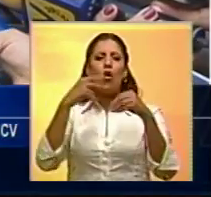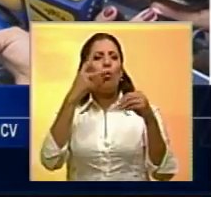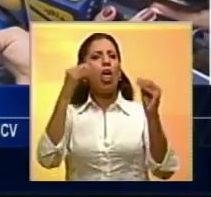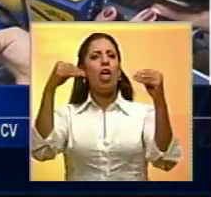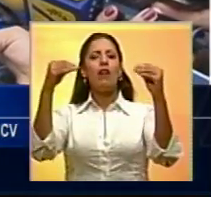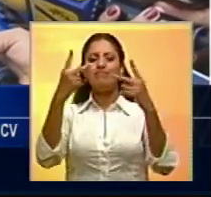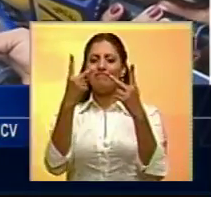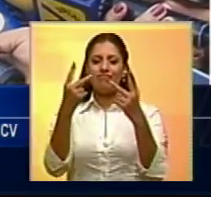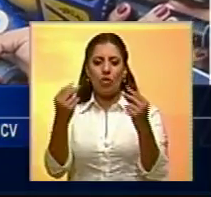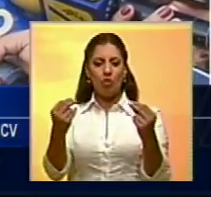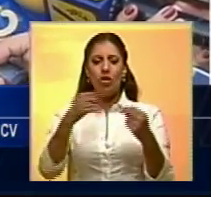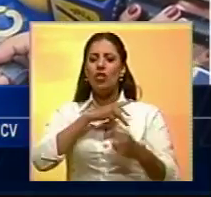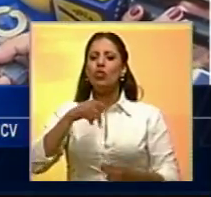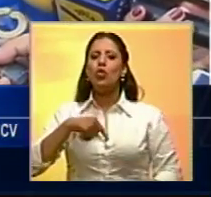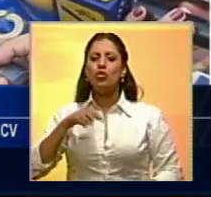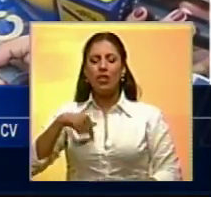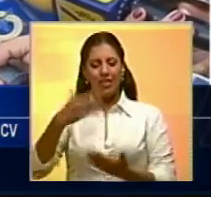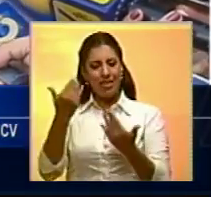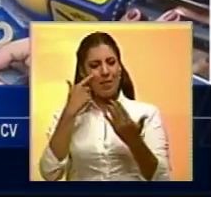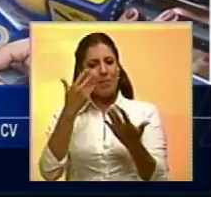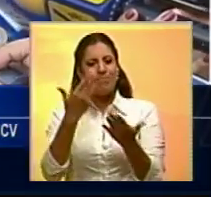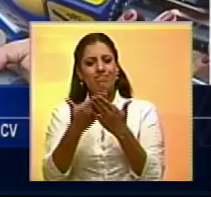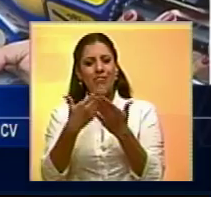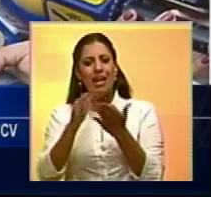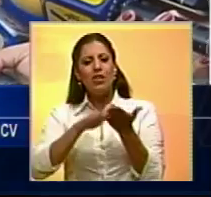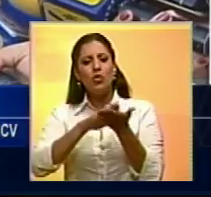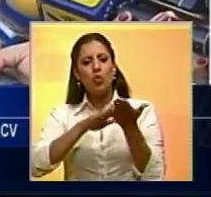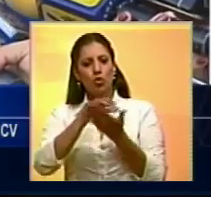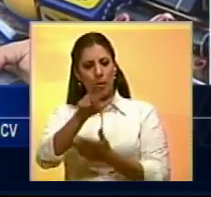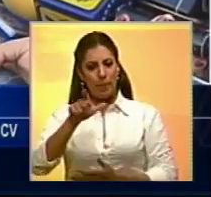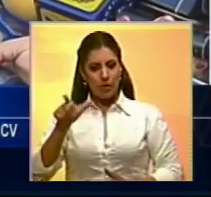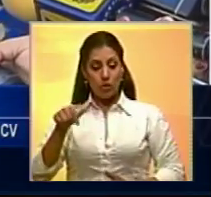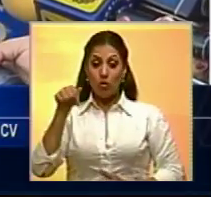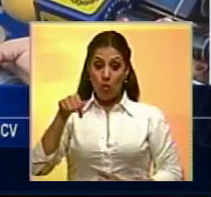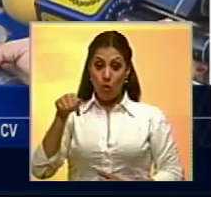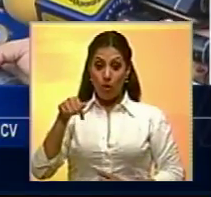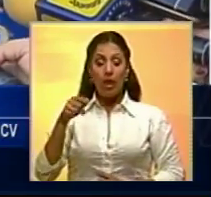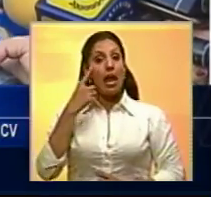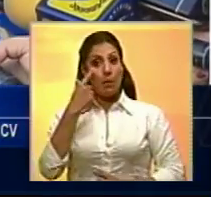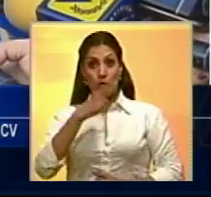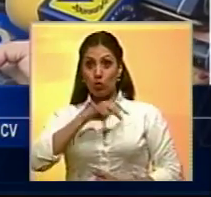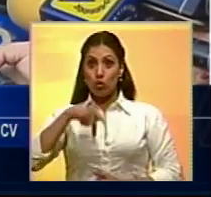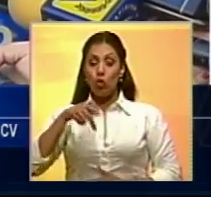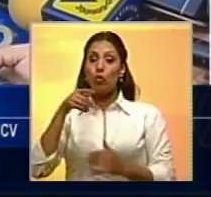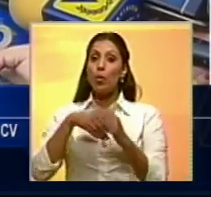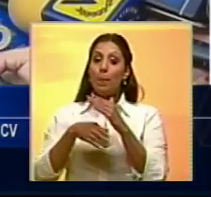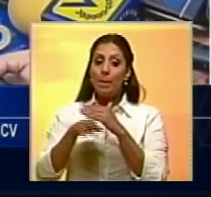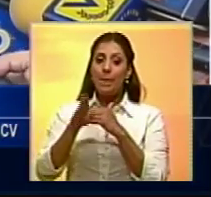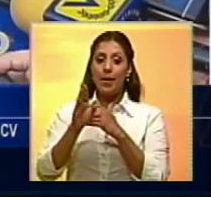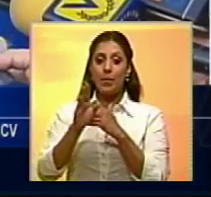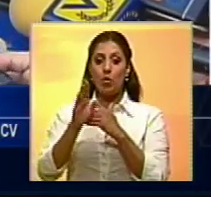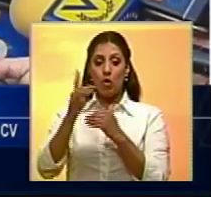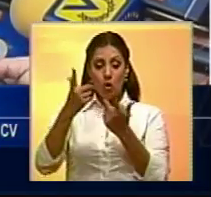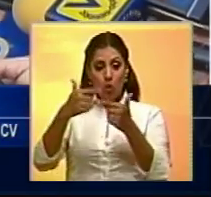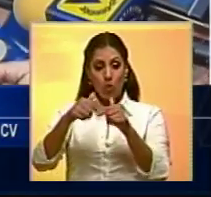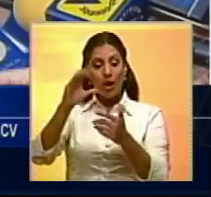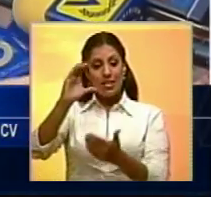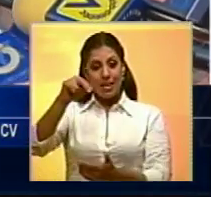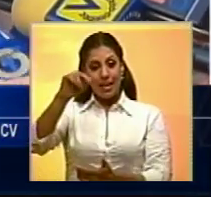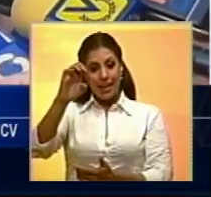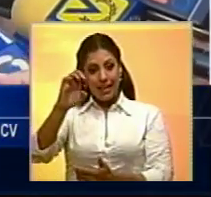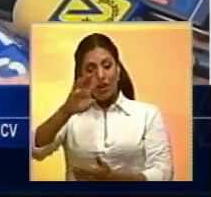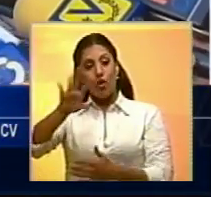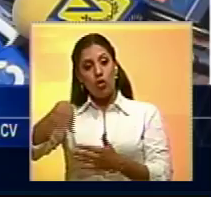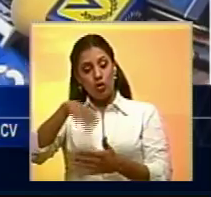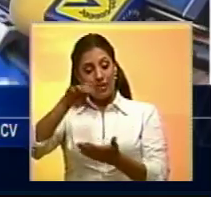políticos, queremos ver soluciones para los ciudadanos y es por ello que estamos en las calles. Hoy, si bien vamos a ir a las sedes del CNE, las